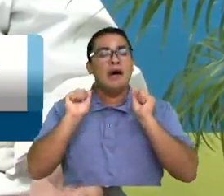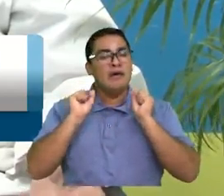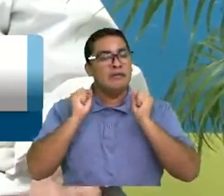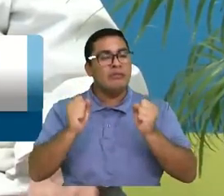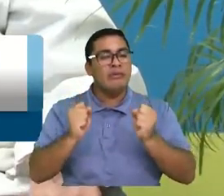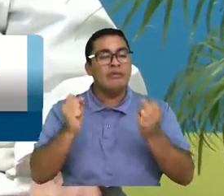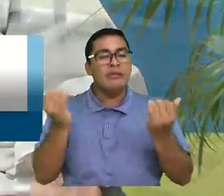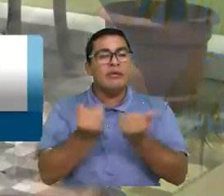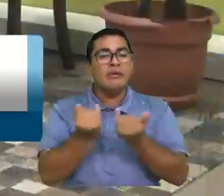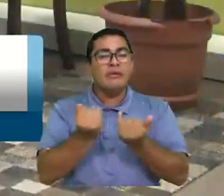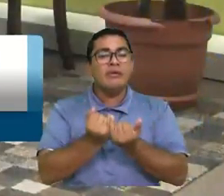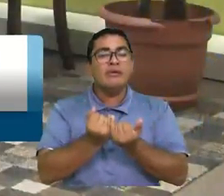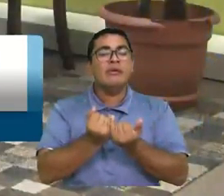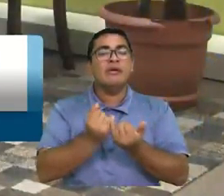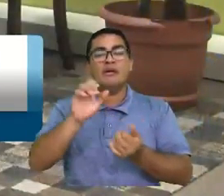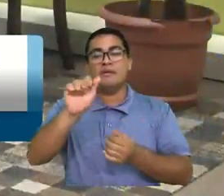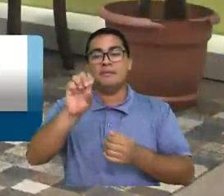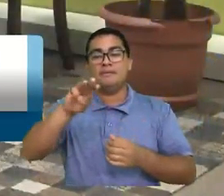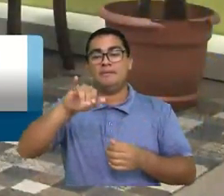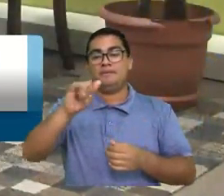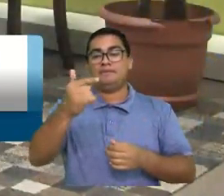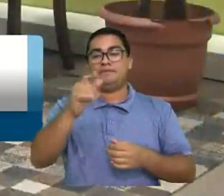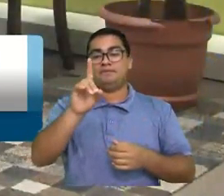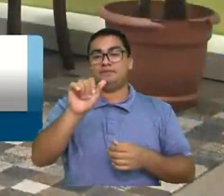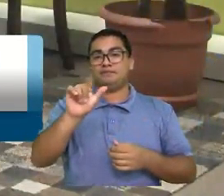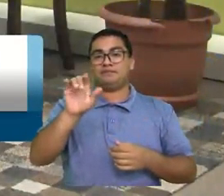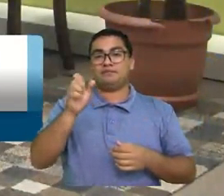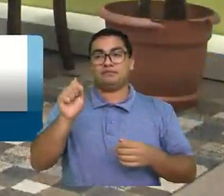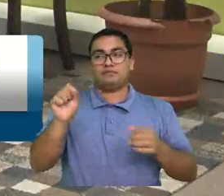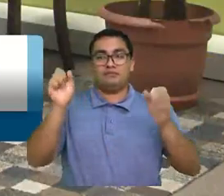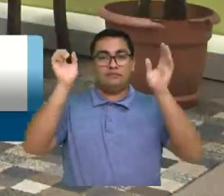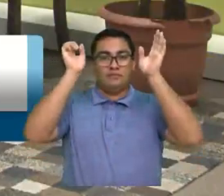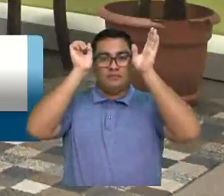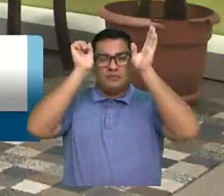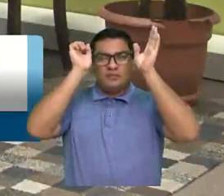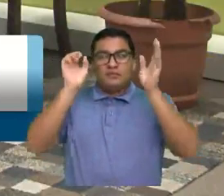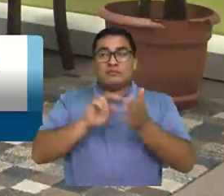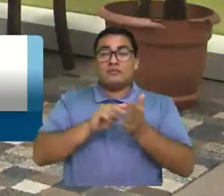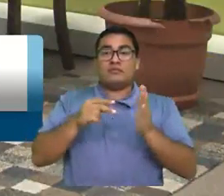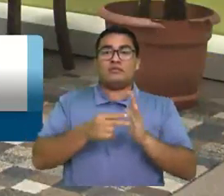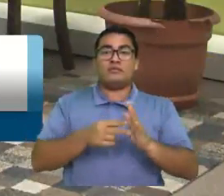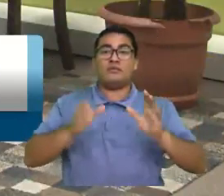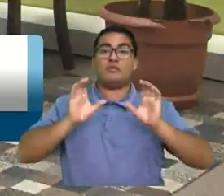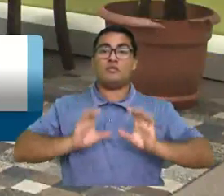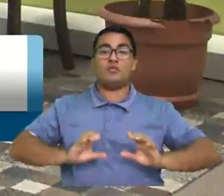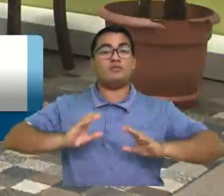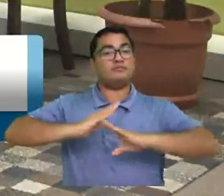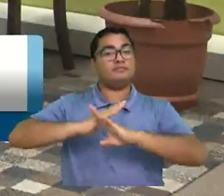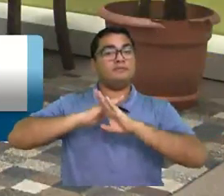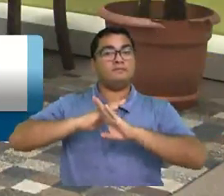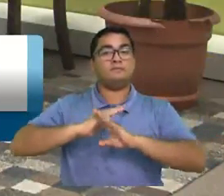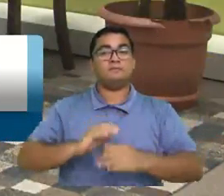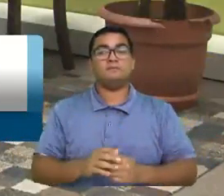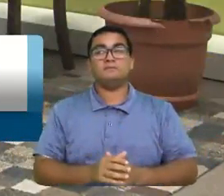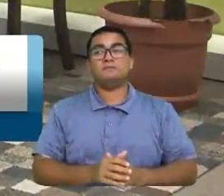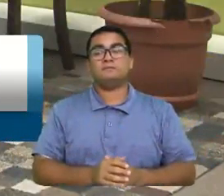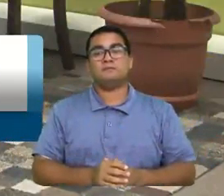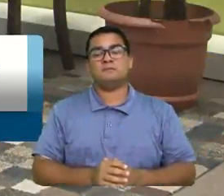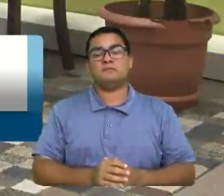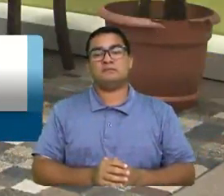es un tejido linfoide que te sirve de la defensa, del cuerpo. Así es.